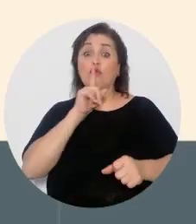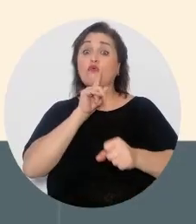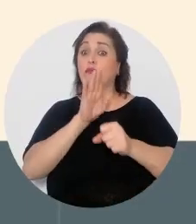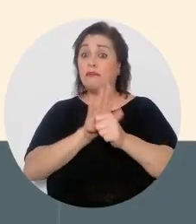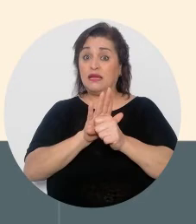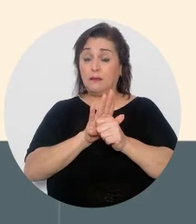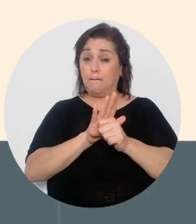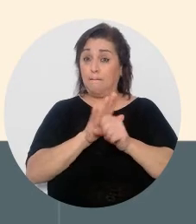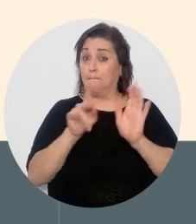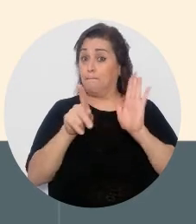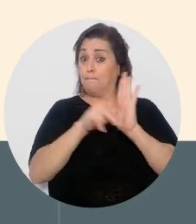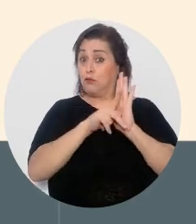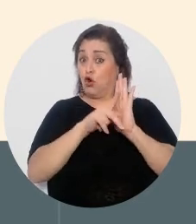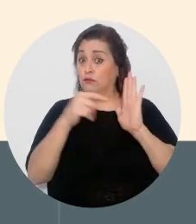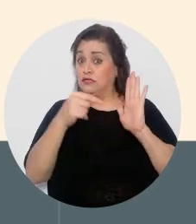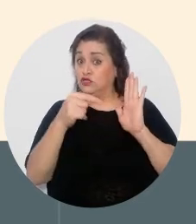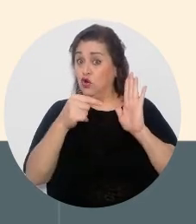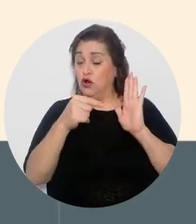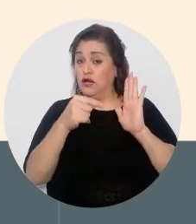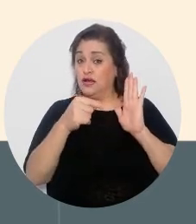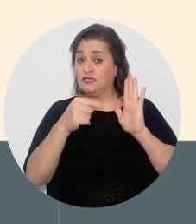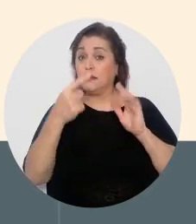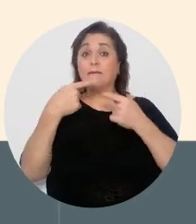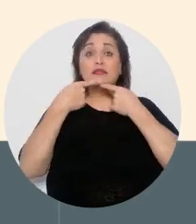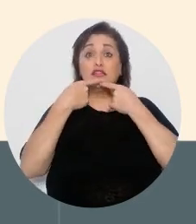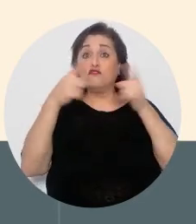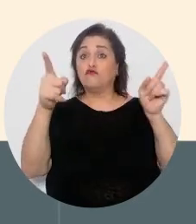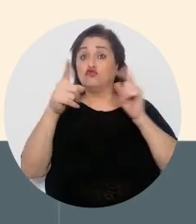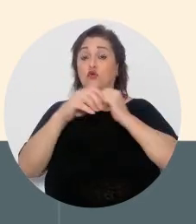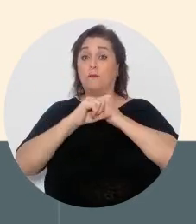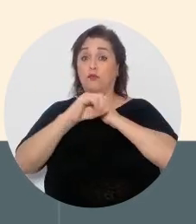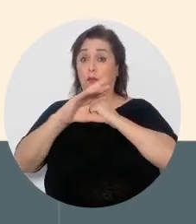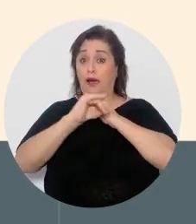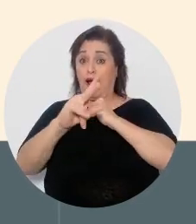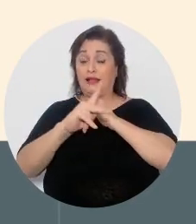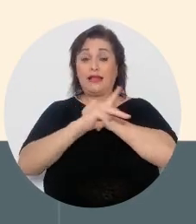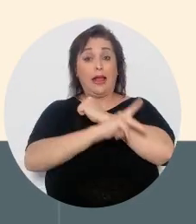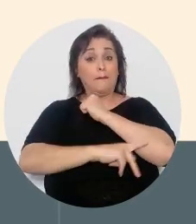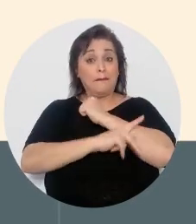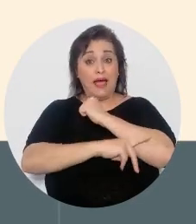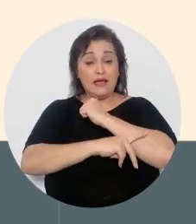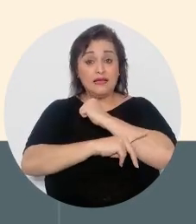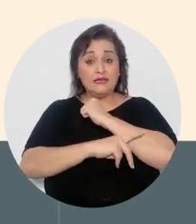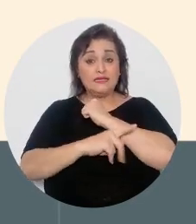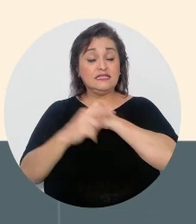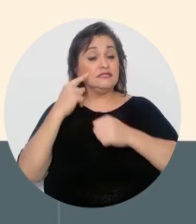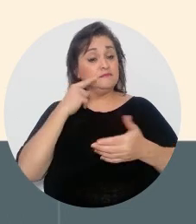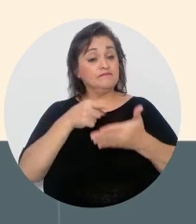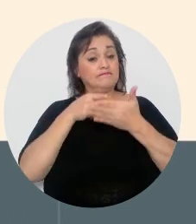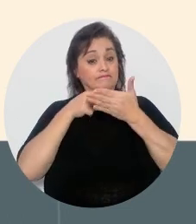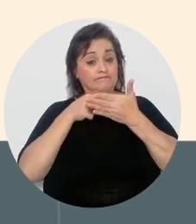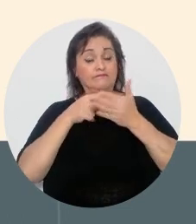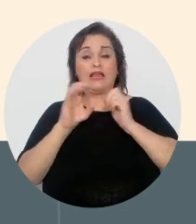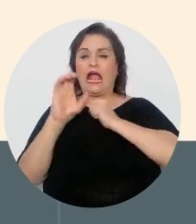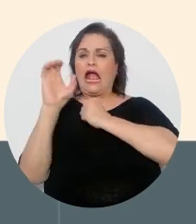El incumplimiento de las prohibiciones para la difusión de propaganda en nuestro país